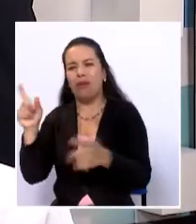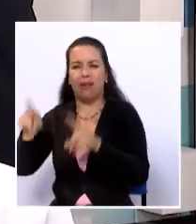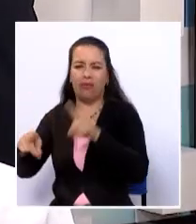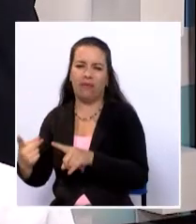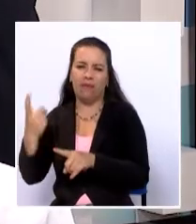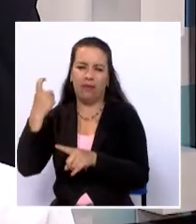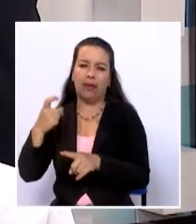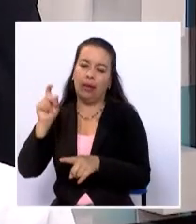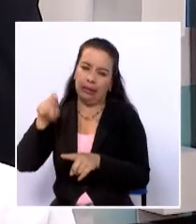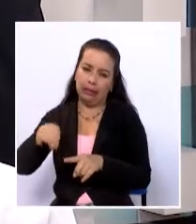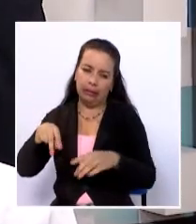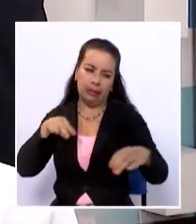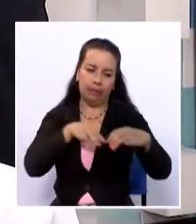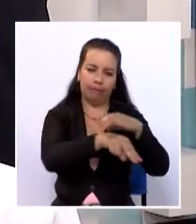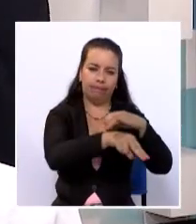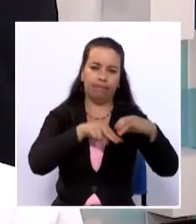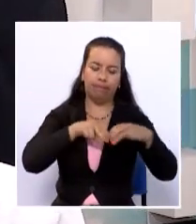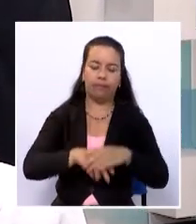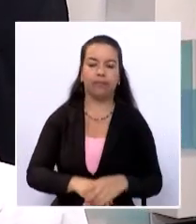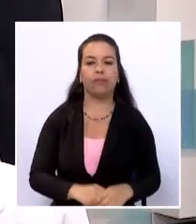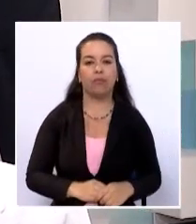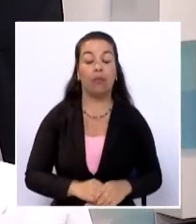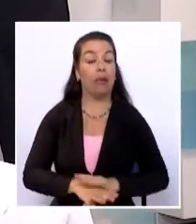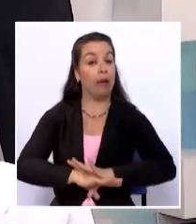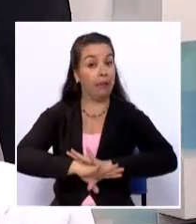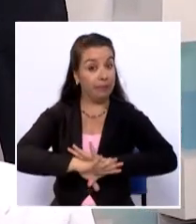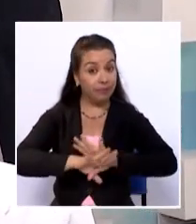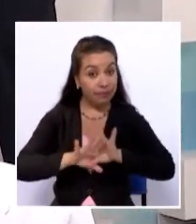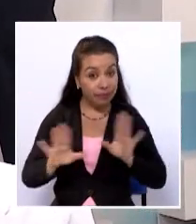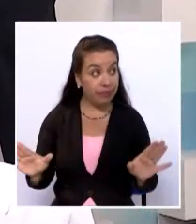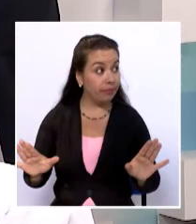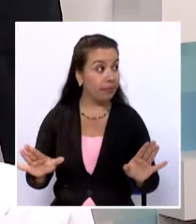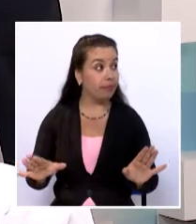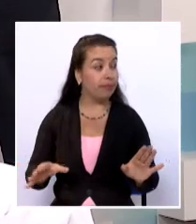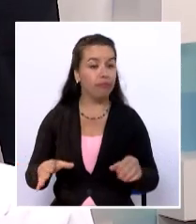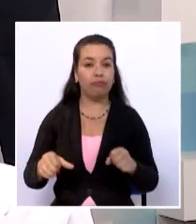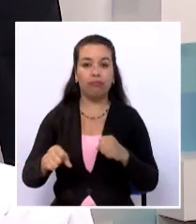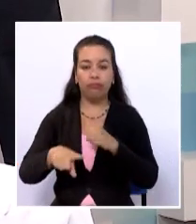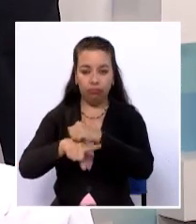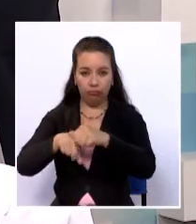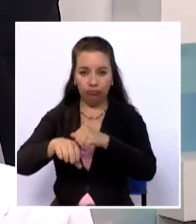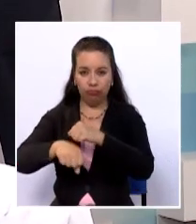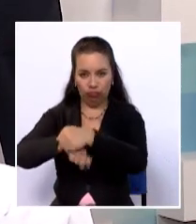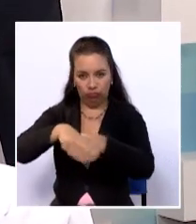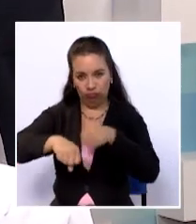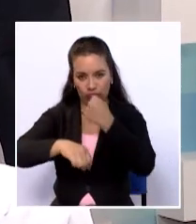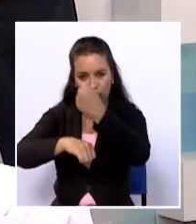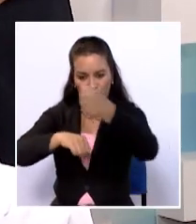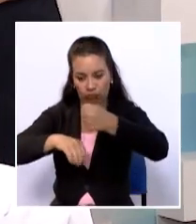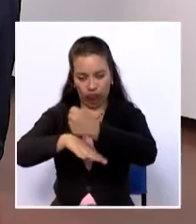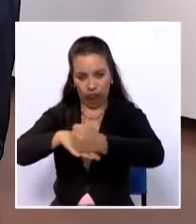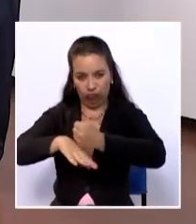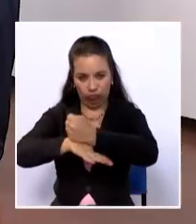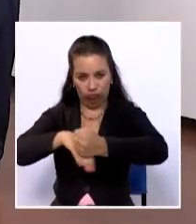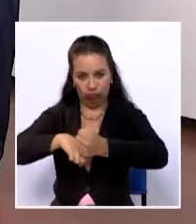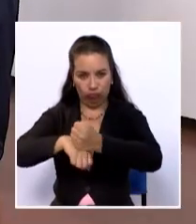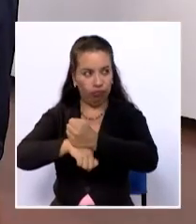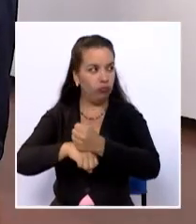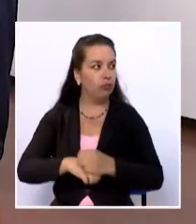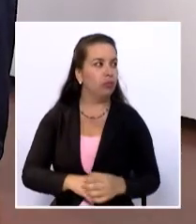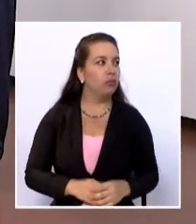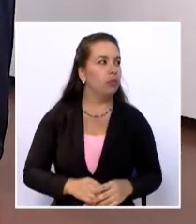tenemos a nuestro paciente y el primer paso entonces es aplicar el genuino vamos a ir vamos a tratar de correr un poquito claro que